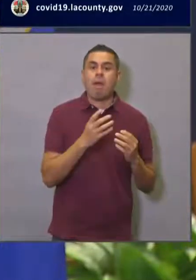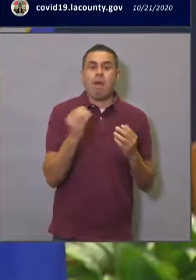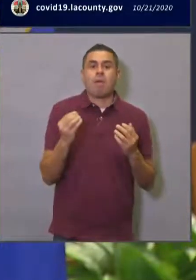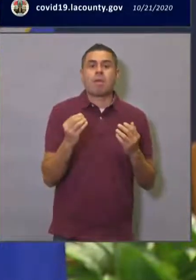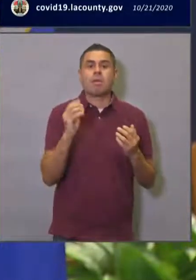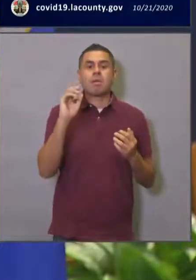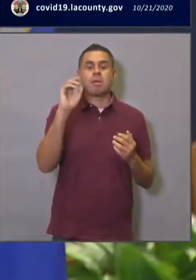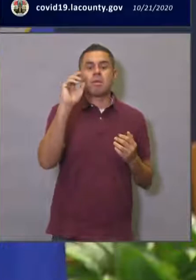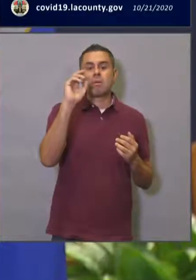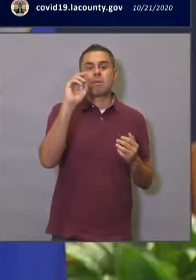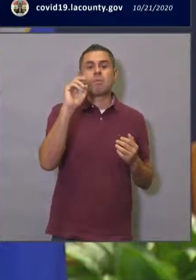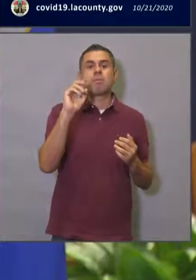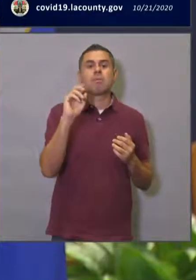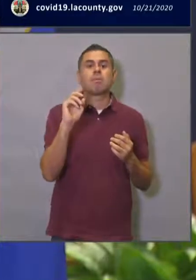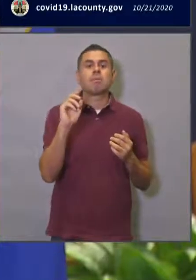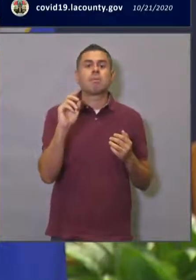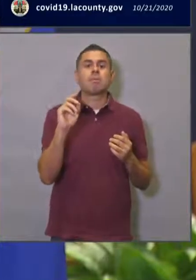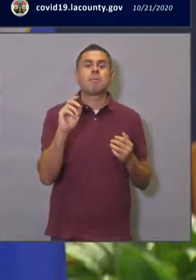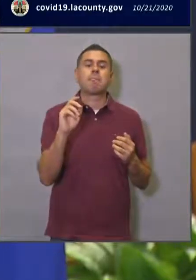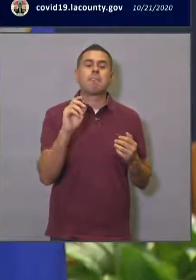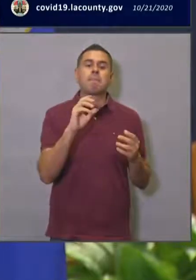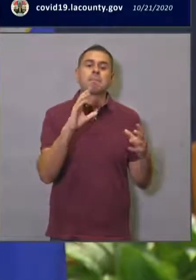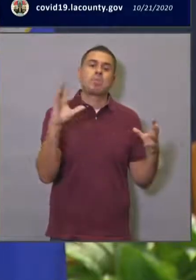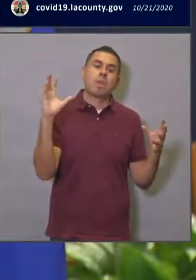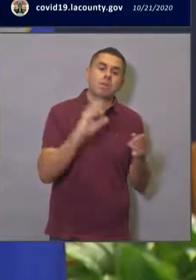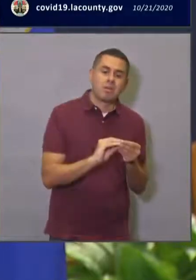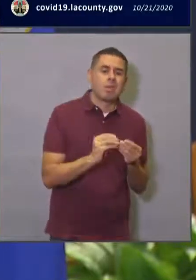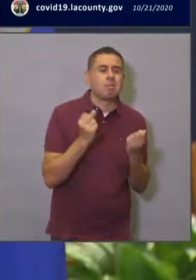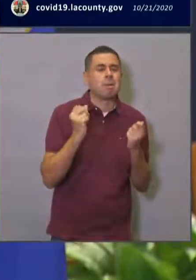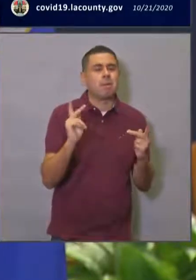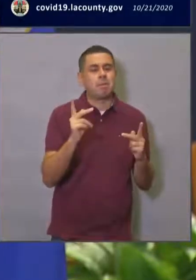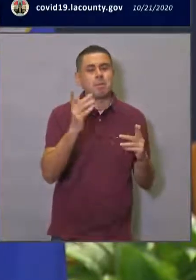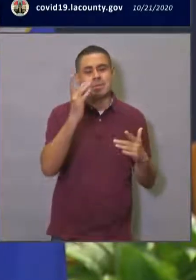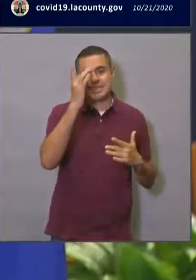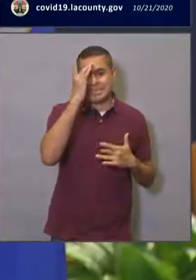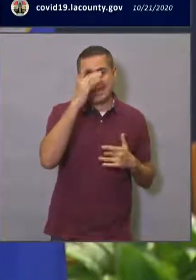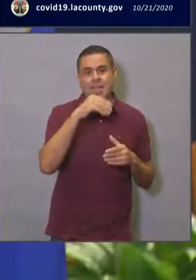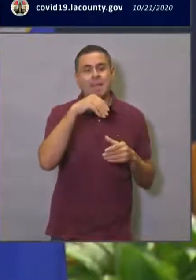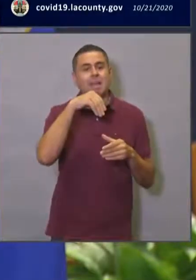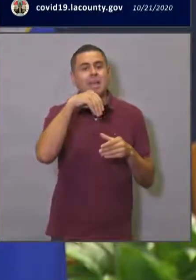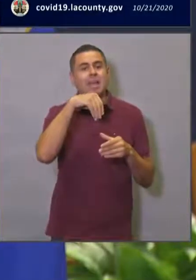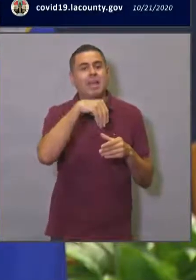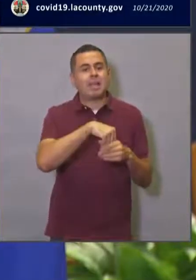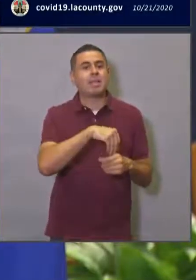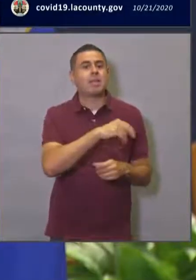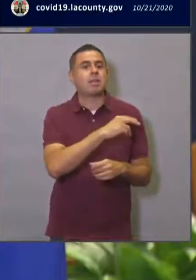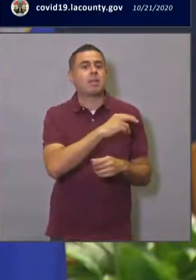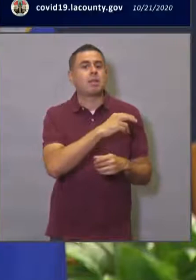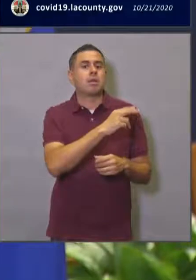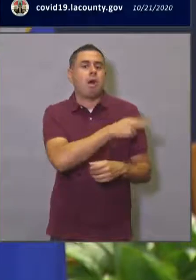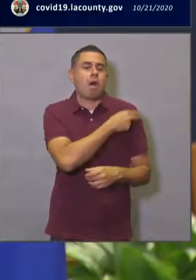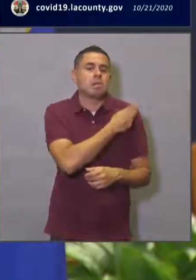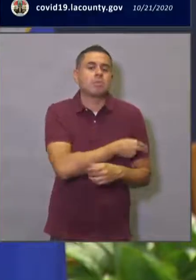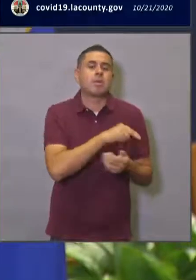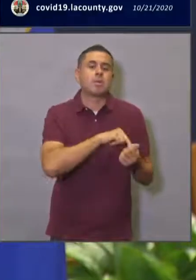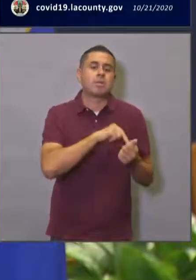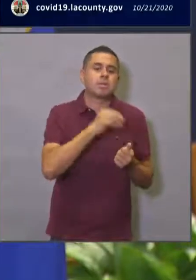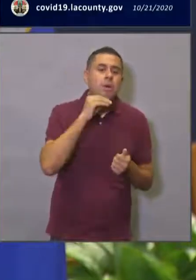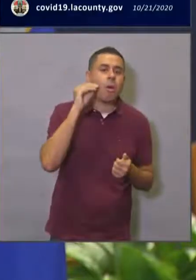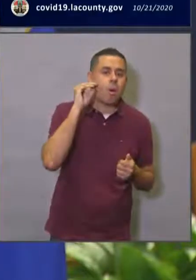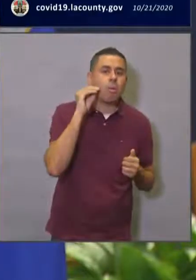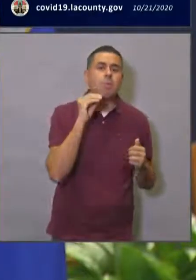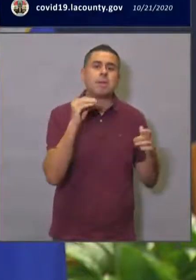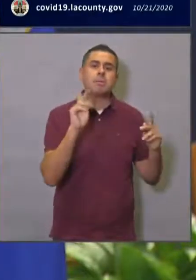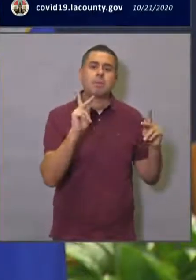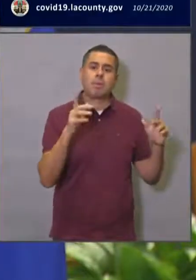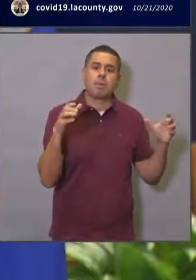36,724, incluidos personal y residentes. Y también nos da tristeza informar que